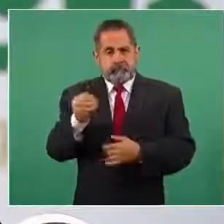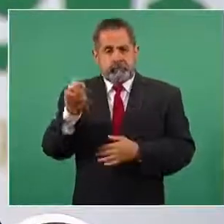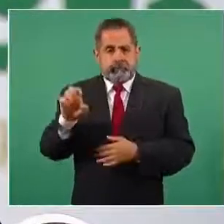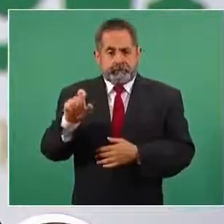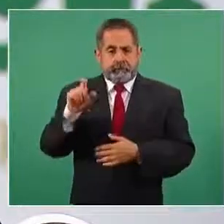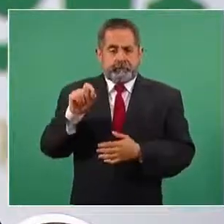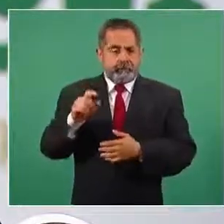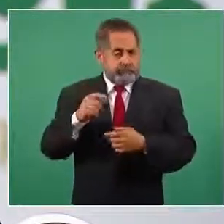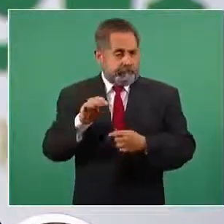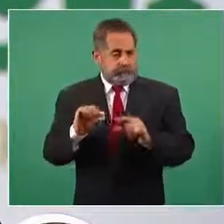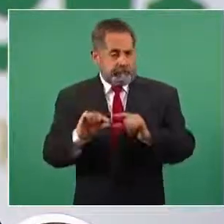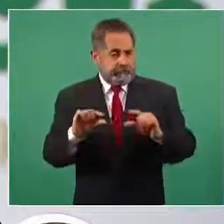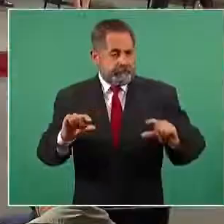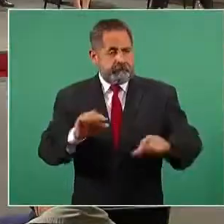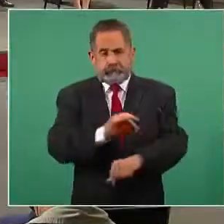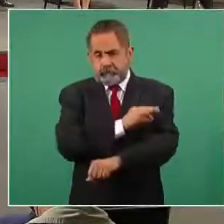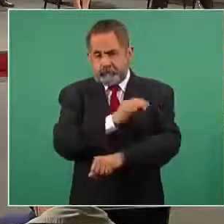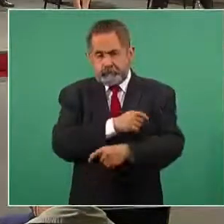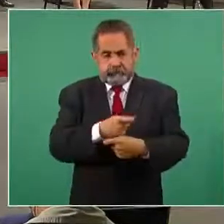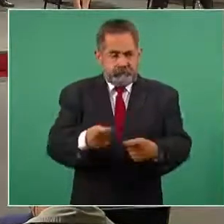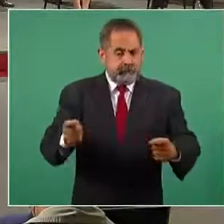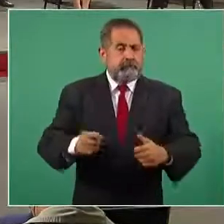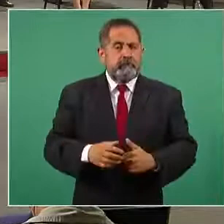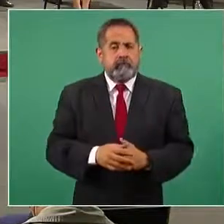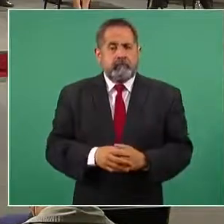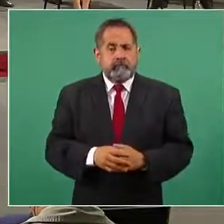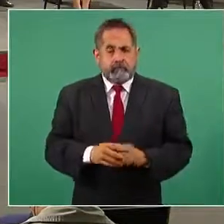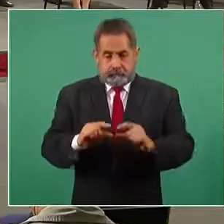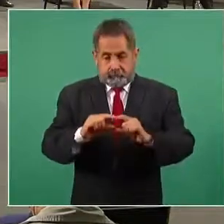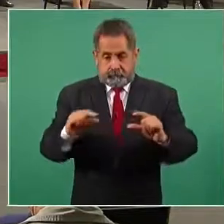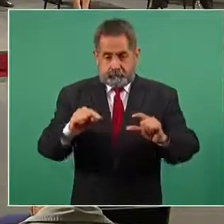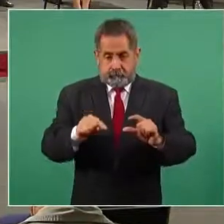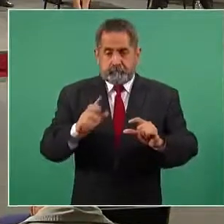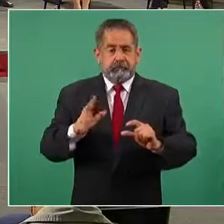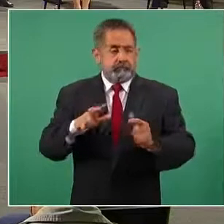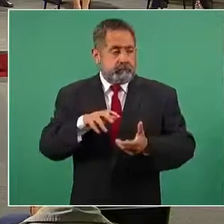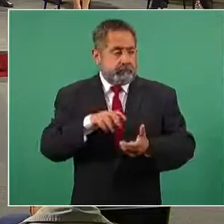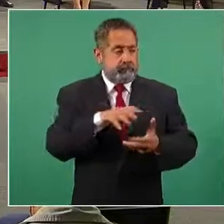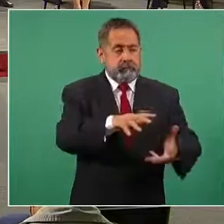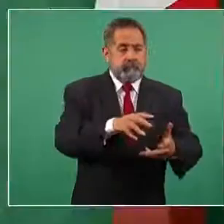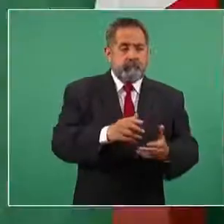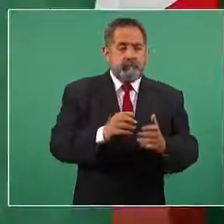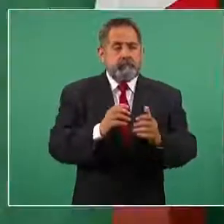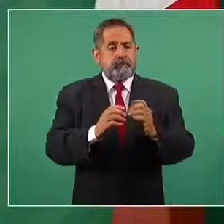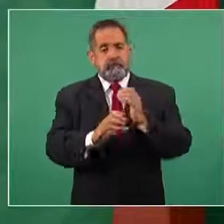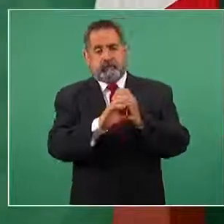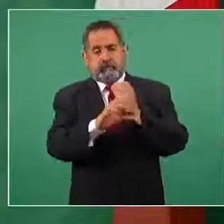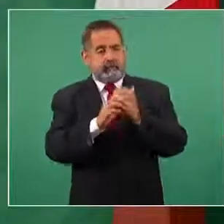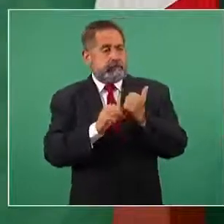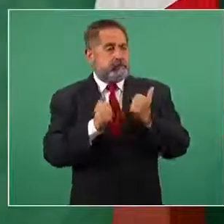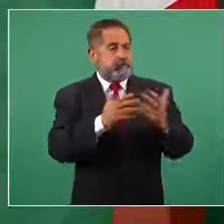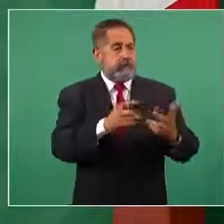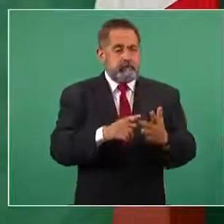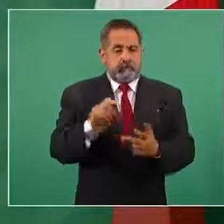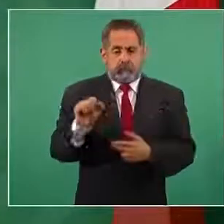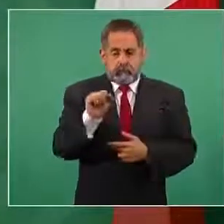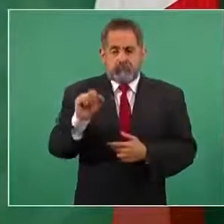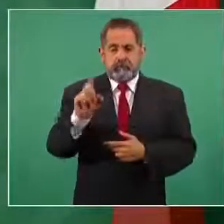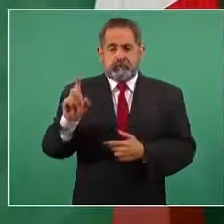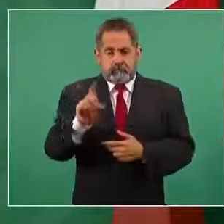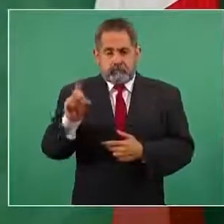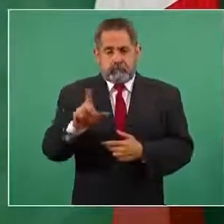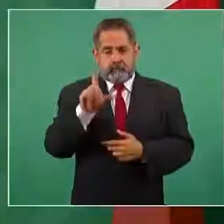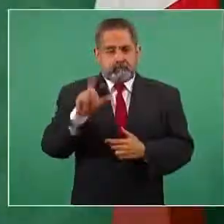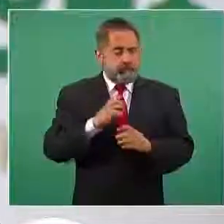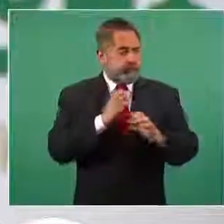2.381.920 dosis. Estas dosis se distribuyeron por vía terrestre sábado, domingo y lunes, un